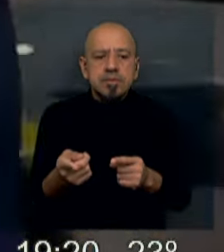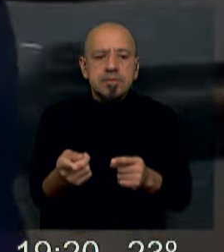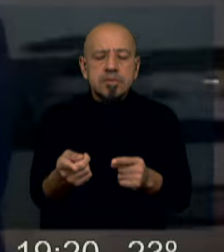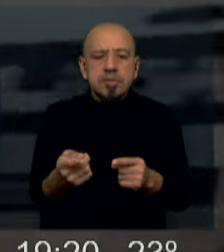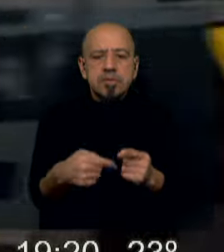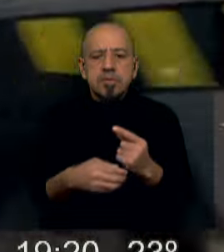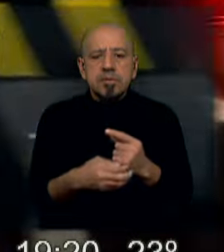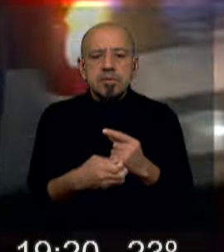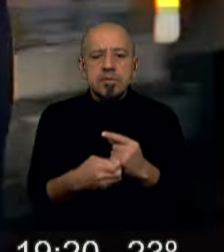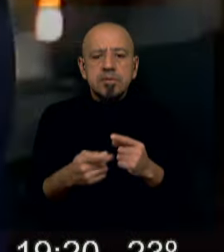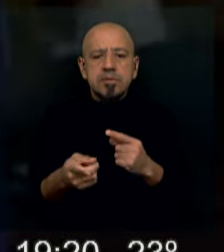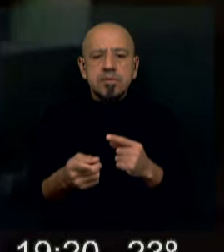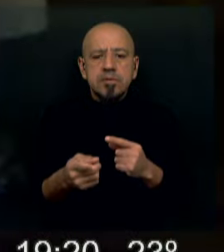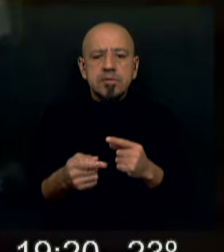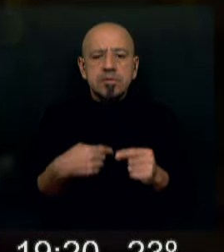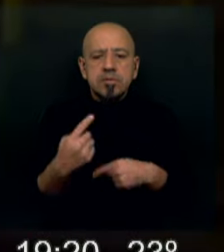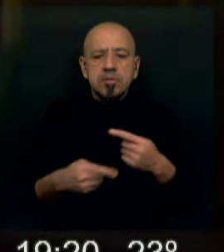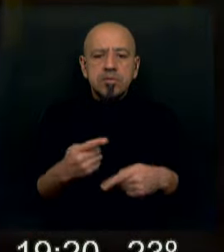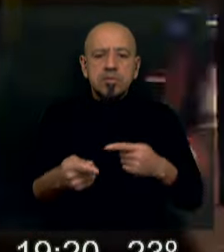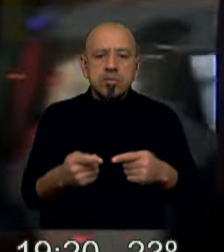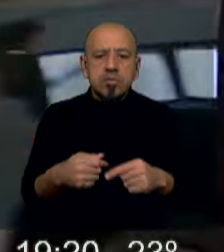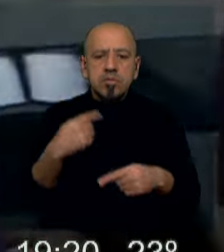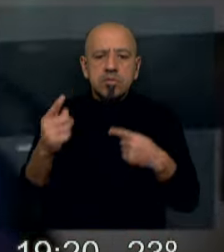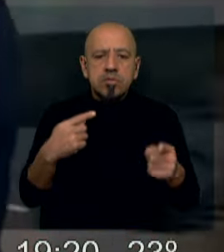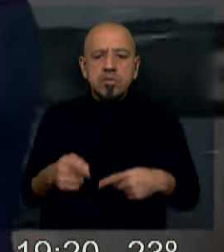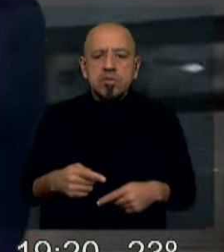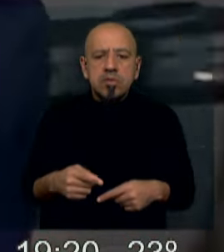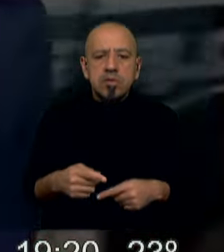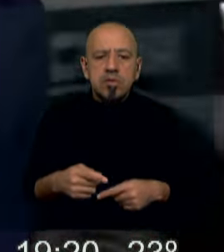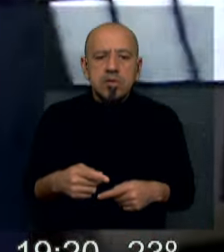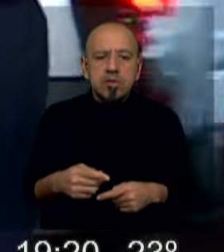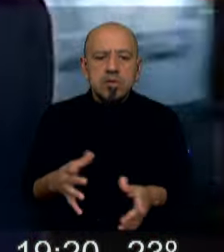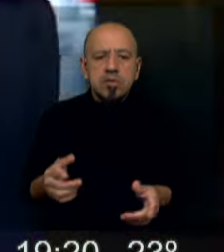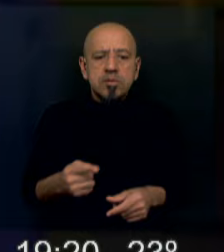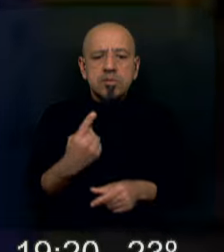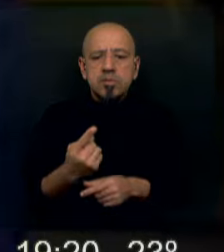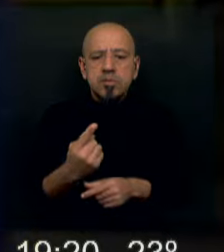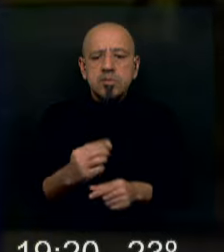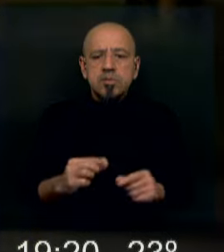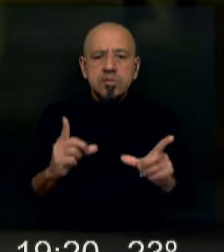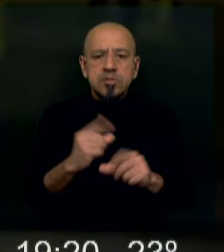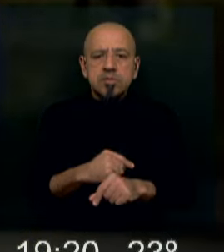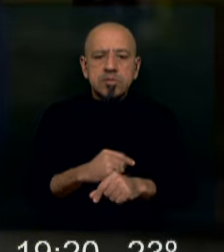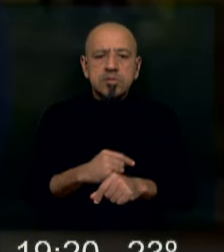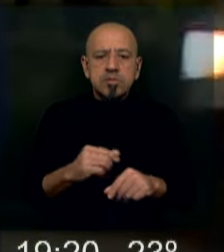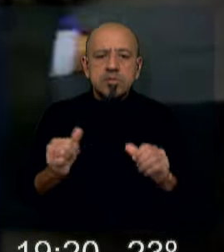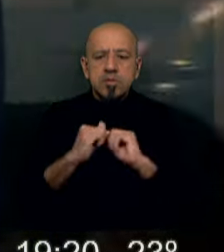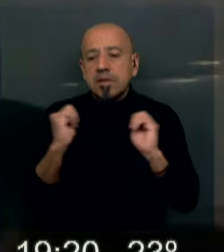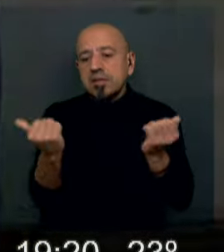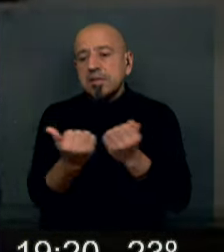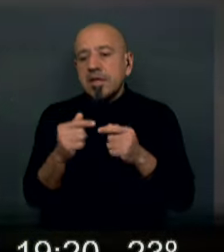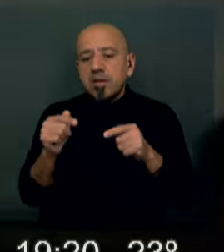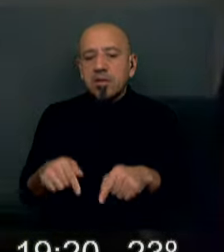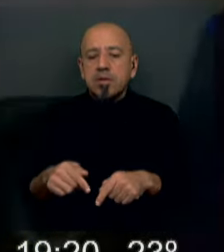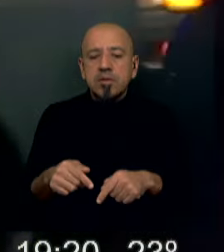parte del operativo? Bueno, el operativo continúa en diferentes lugares. O sea, lo que primero finaliza es en el estadio y después